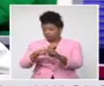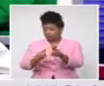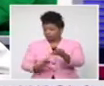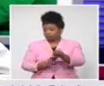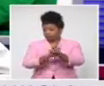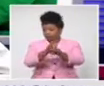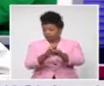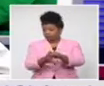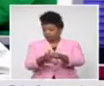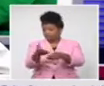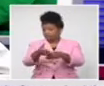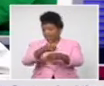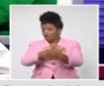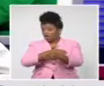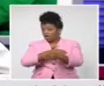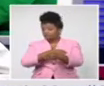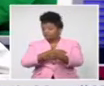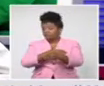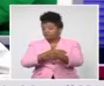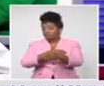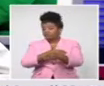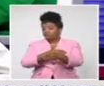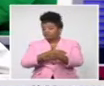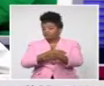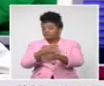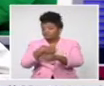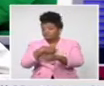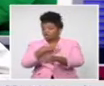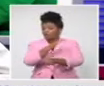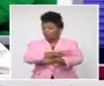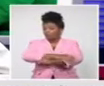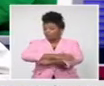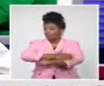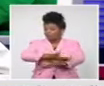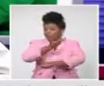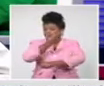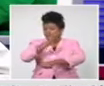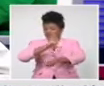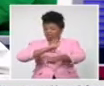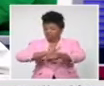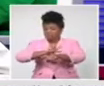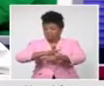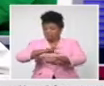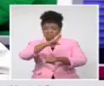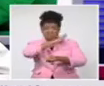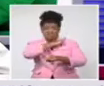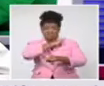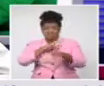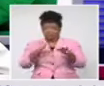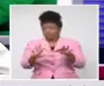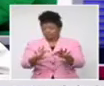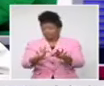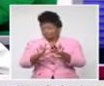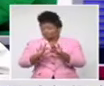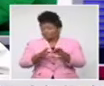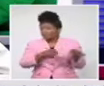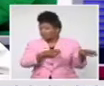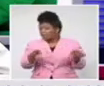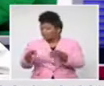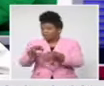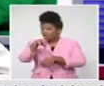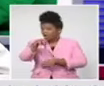con antecedentes de hipertensión arterial, enfermedad renal crónica y un cáncer de colon, realmente